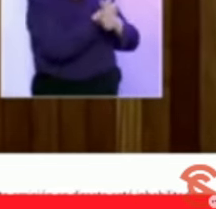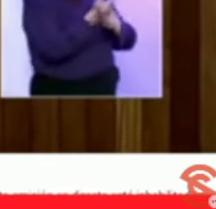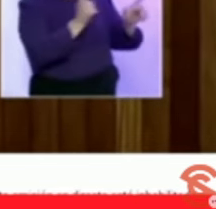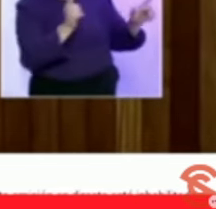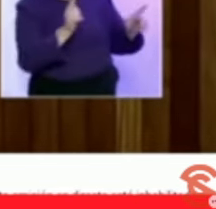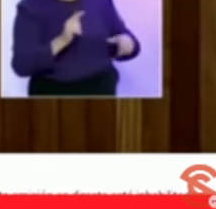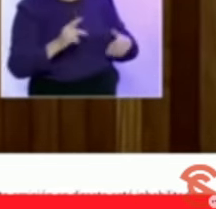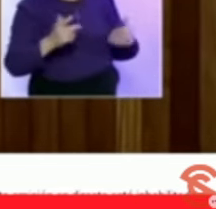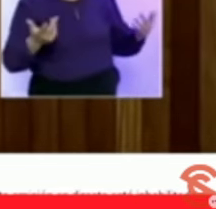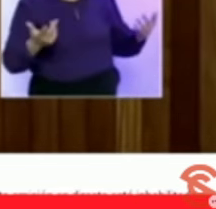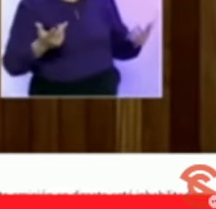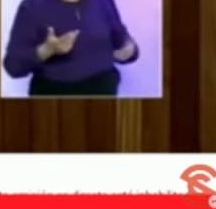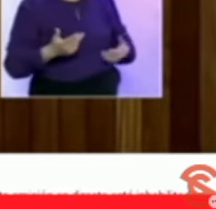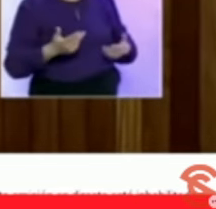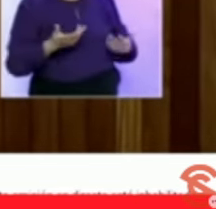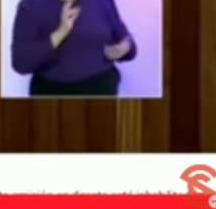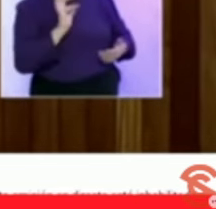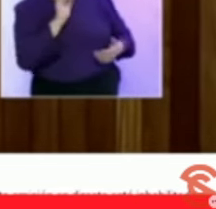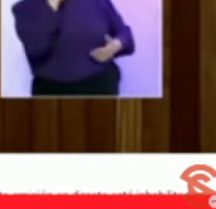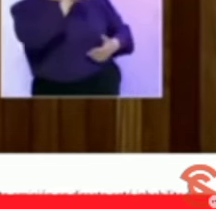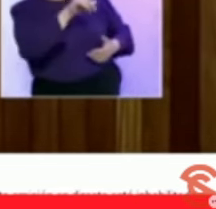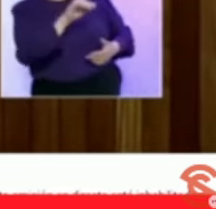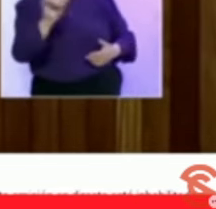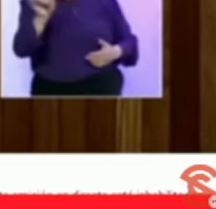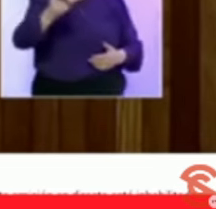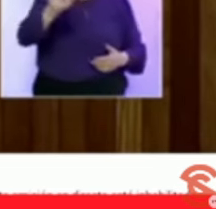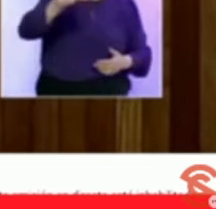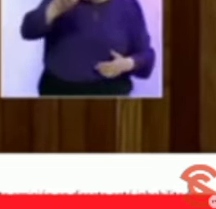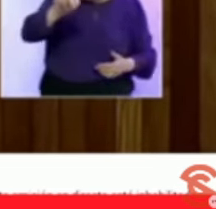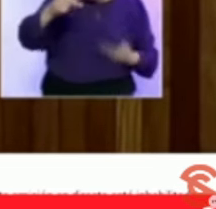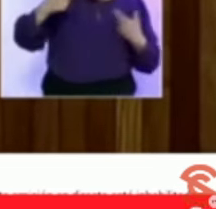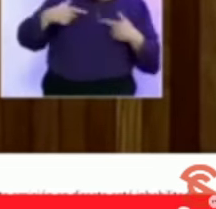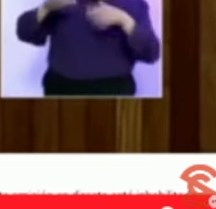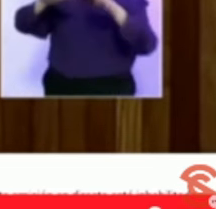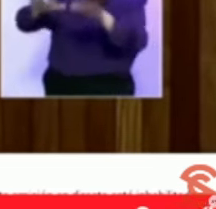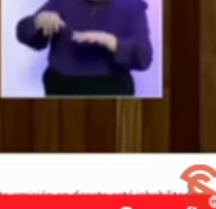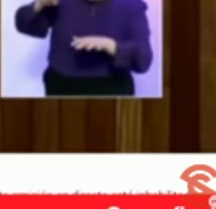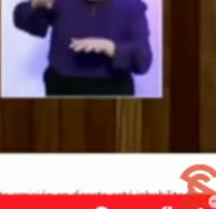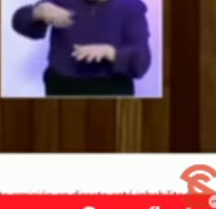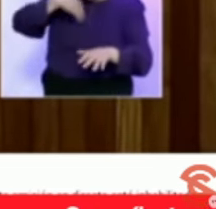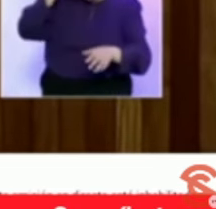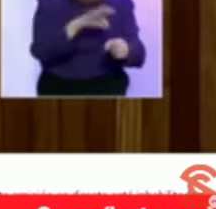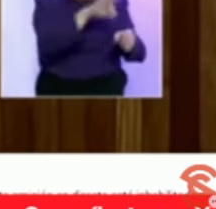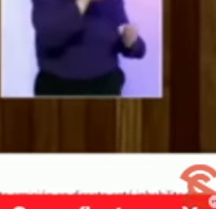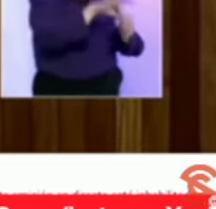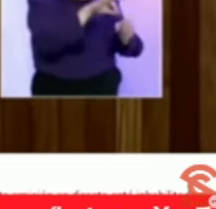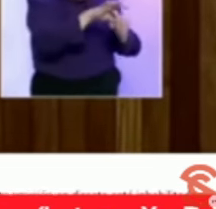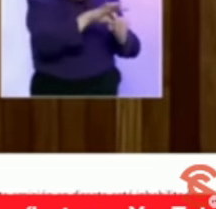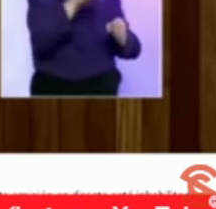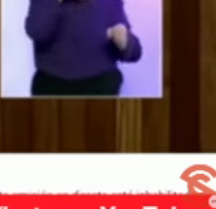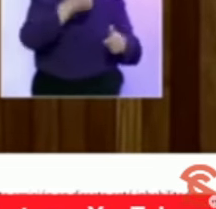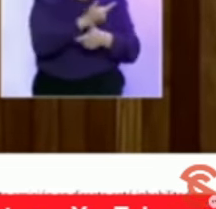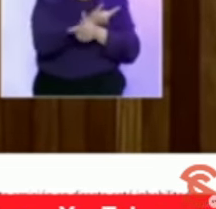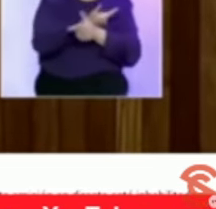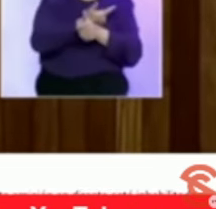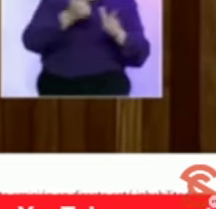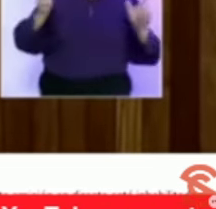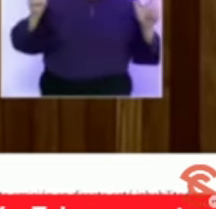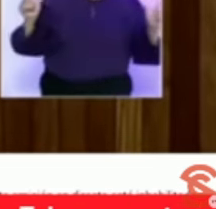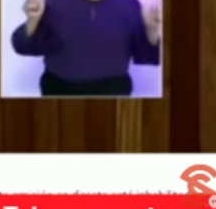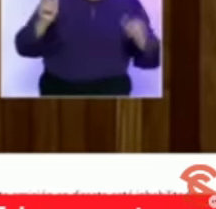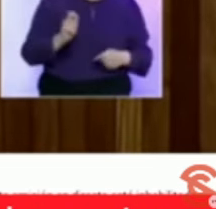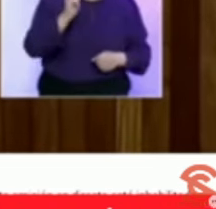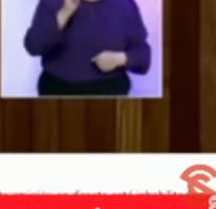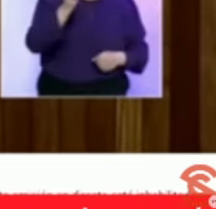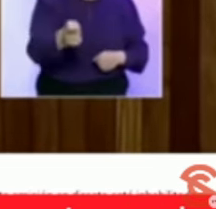el mercado pienso que la libertad por la que votaron la mayoría de las y los mexicanos es la que